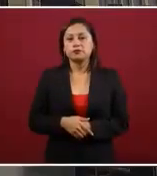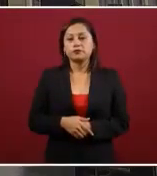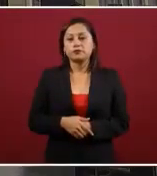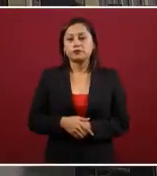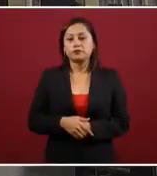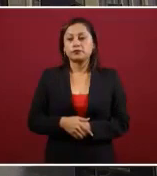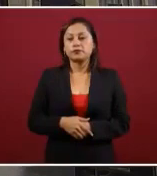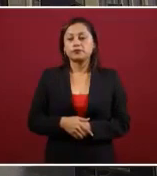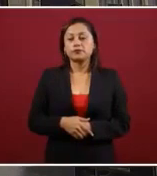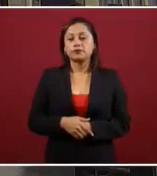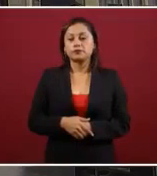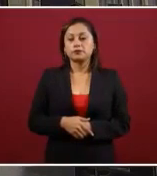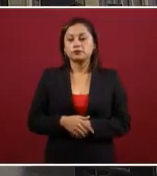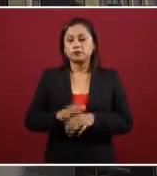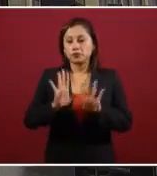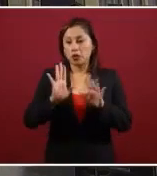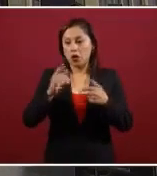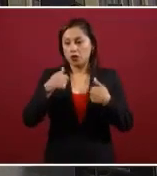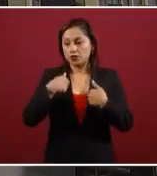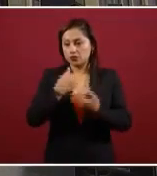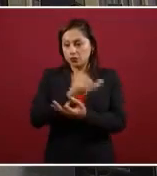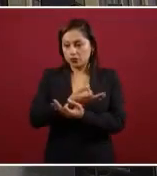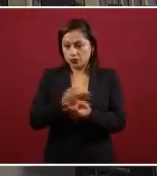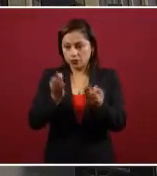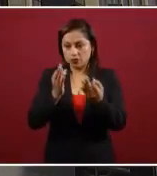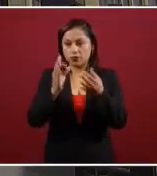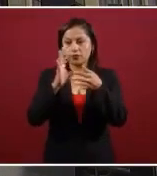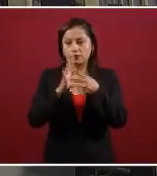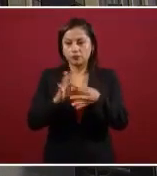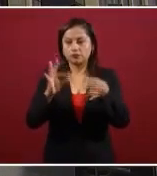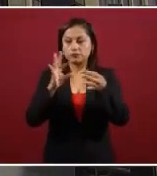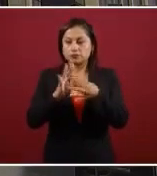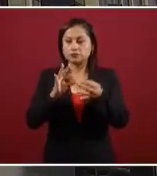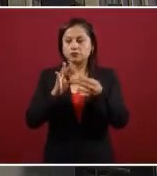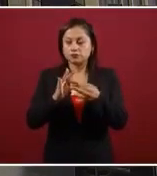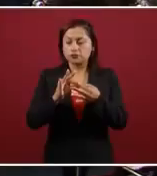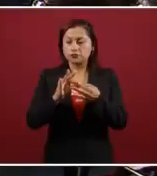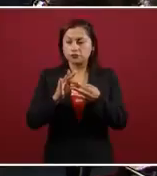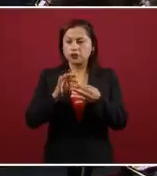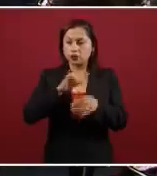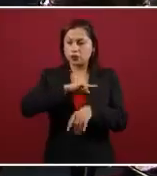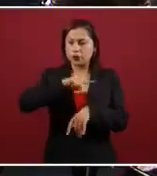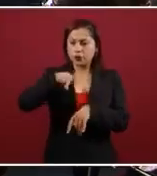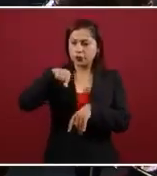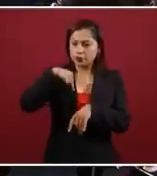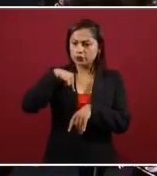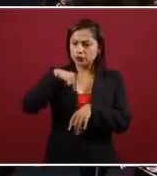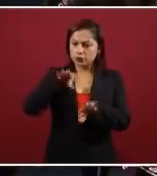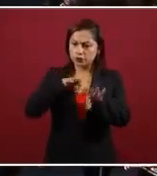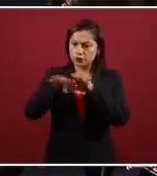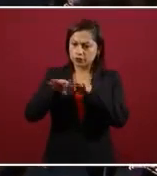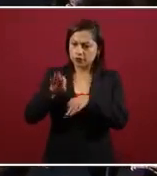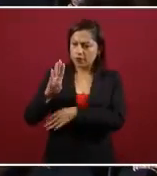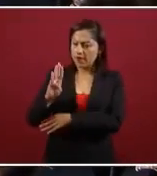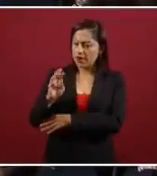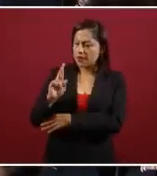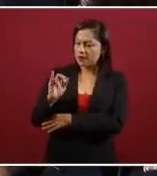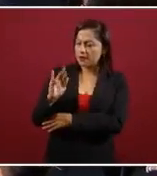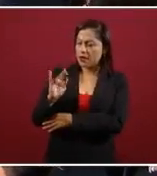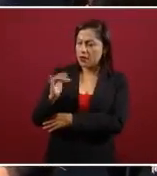Yo informo que sí estamos trabajando en Badiraguato,